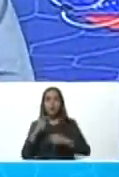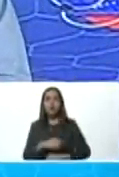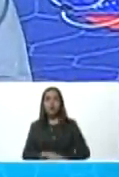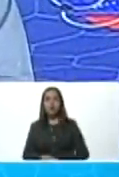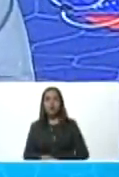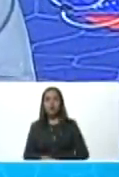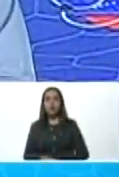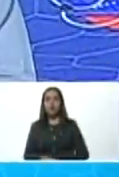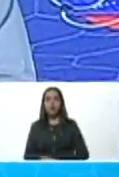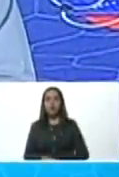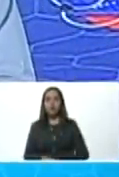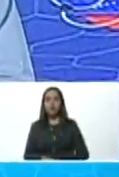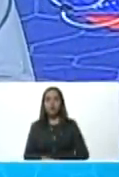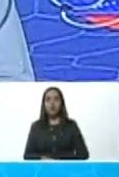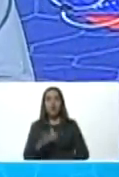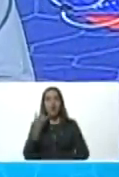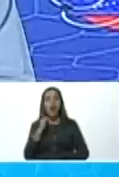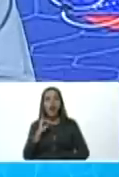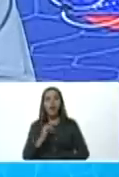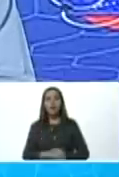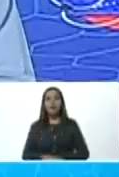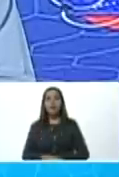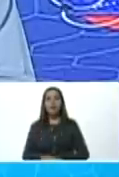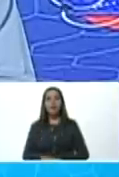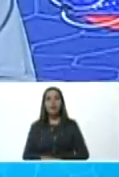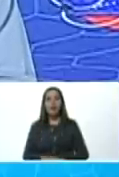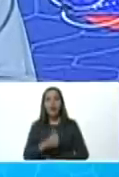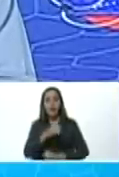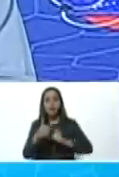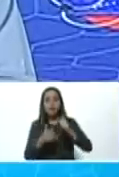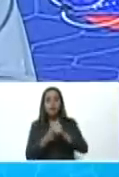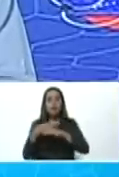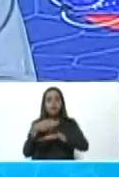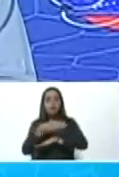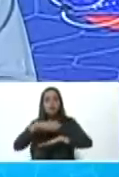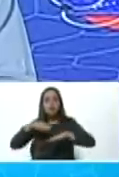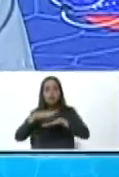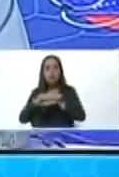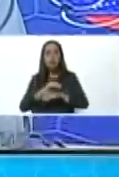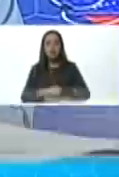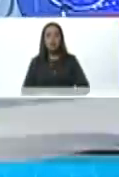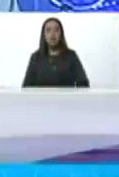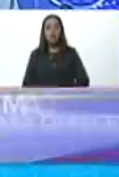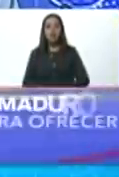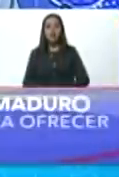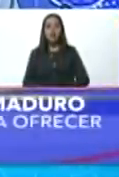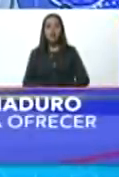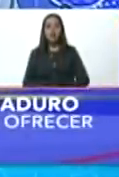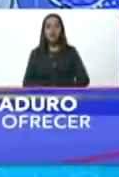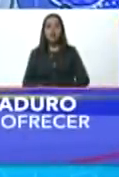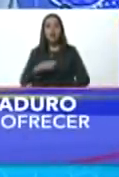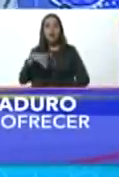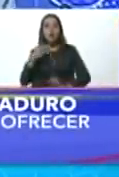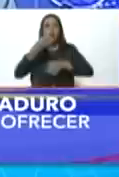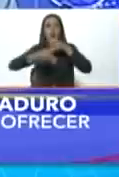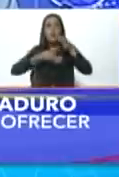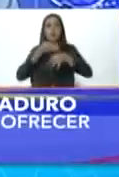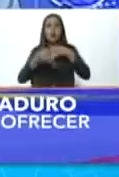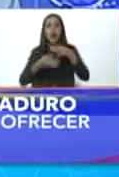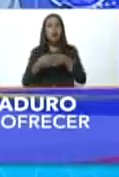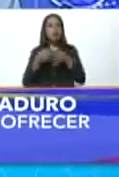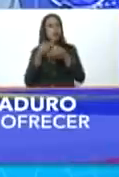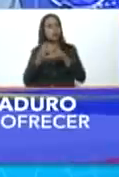Allá se encuentra la viceministra María Isela Bermúdez para que nos explique muy